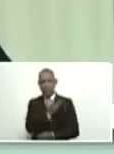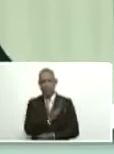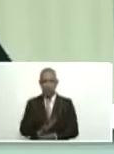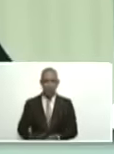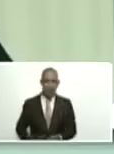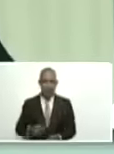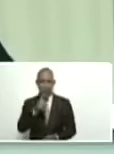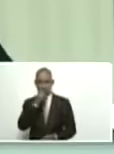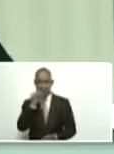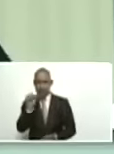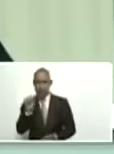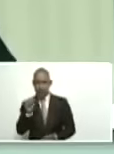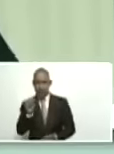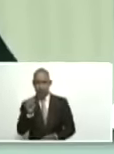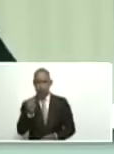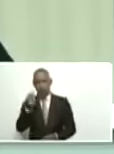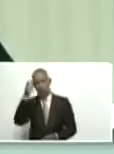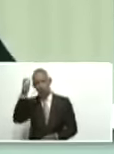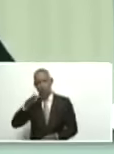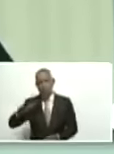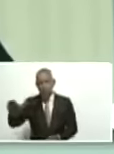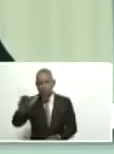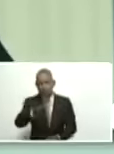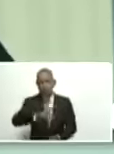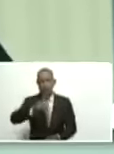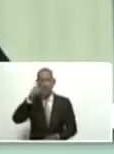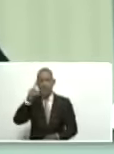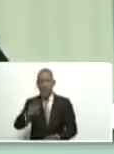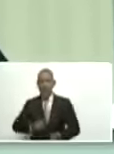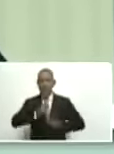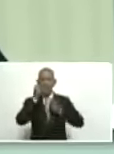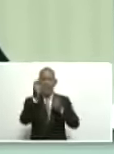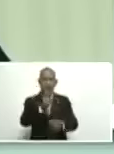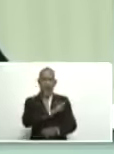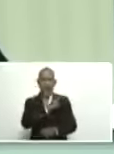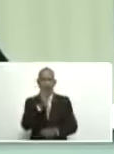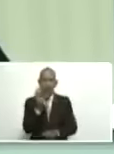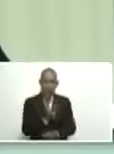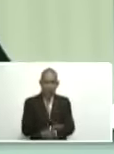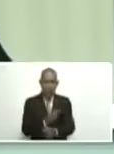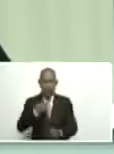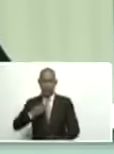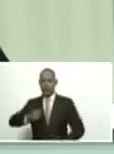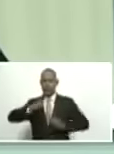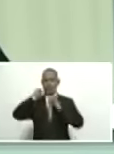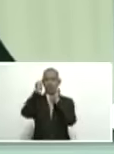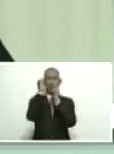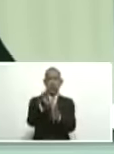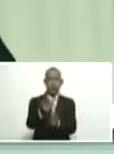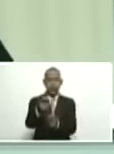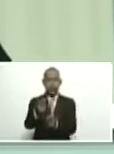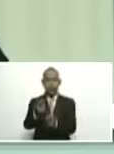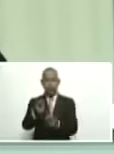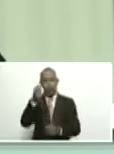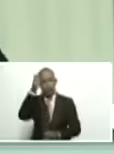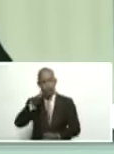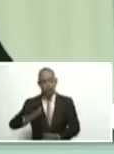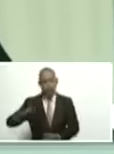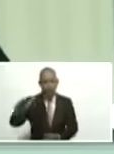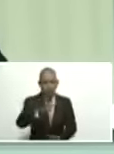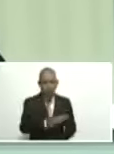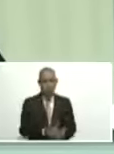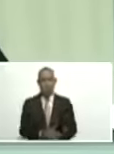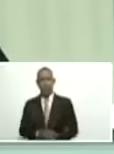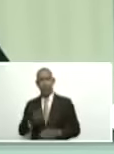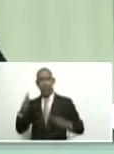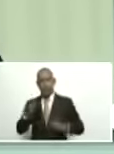de verdad darle o asumir el poder que el comandante Chávez y ustedes están empeñados en entregarle al pueblo. Con sanciones,